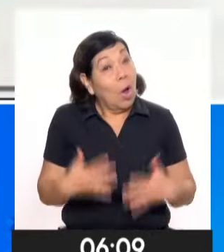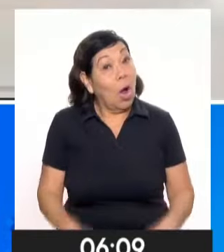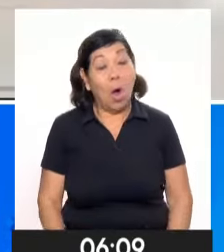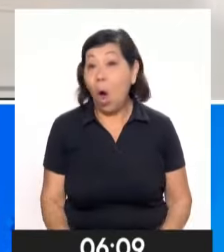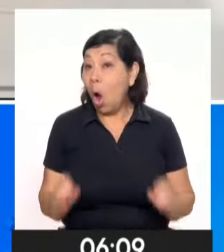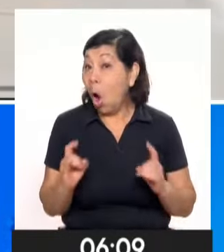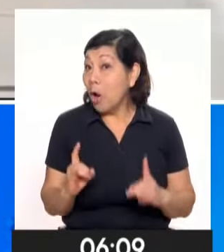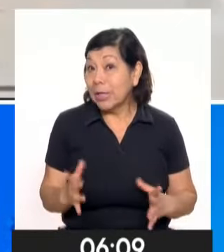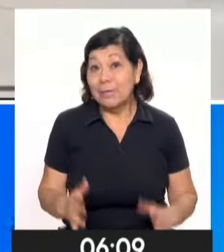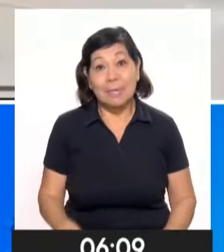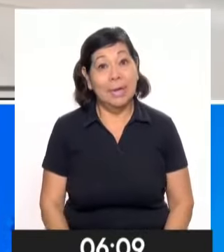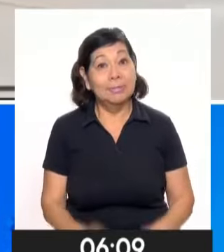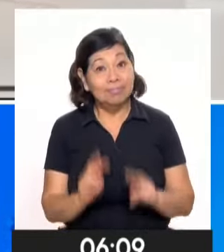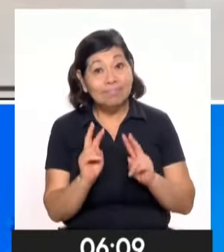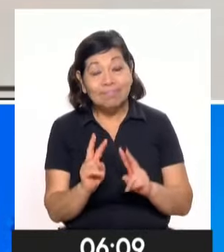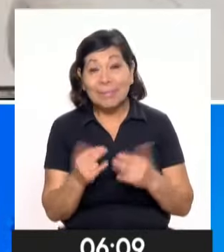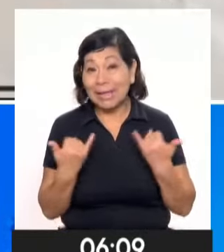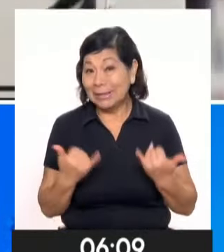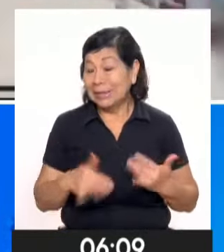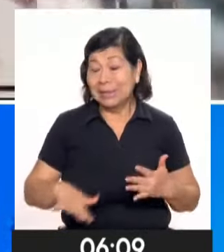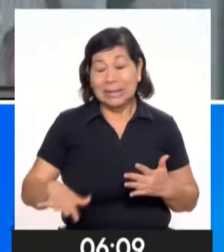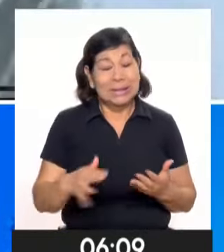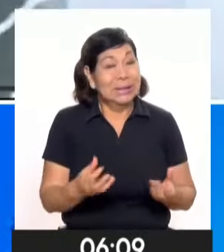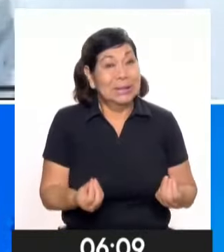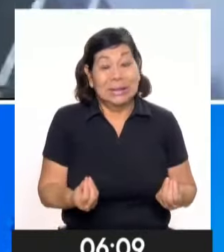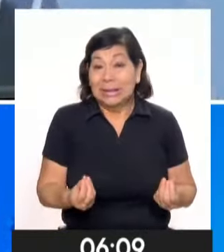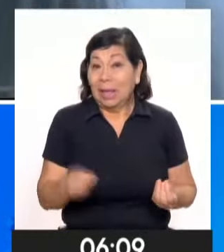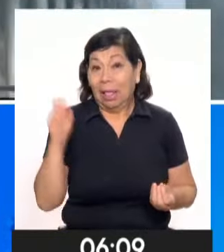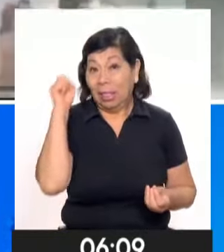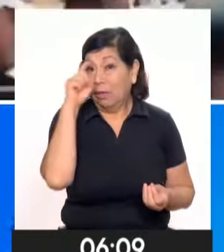de terror. Lo que estamos viviendo aquí, eso demuestra los niveles de